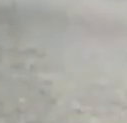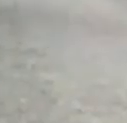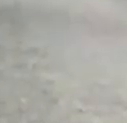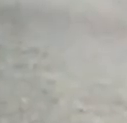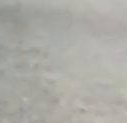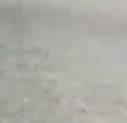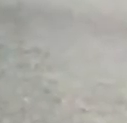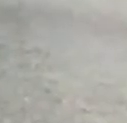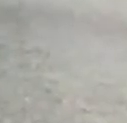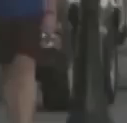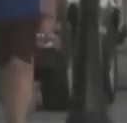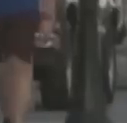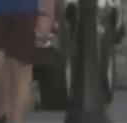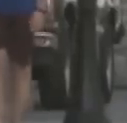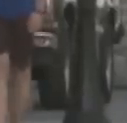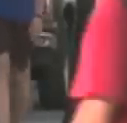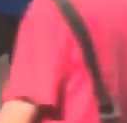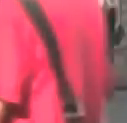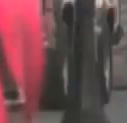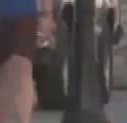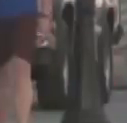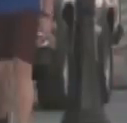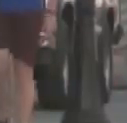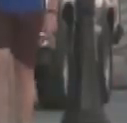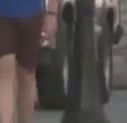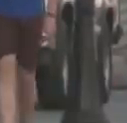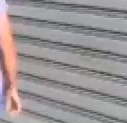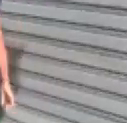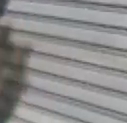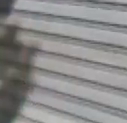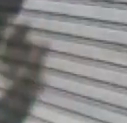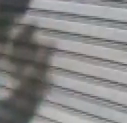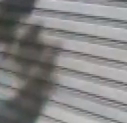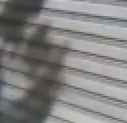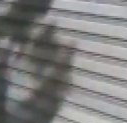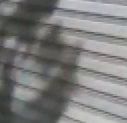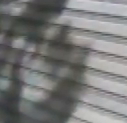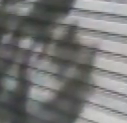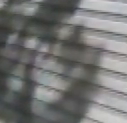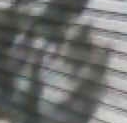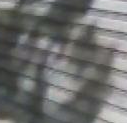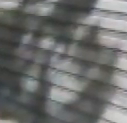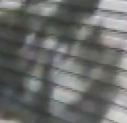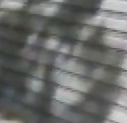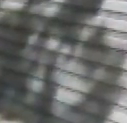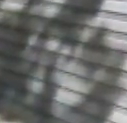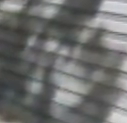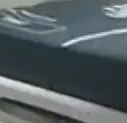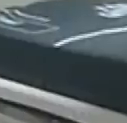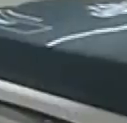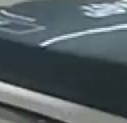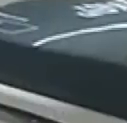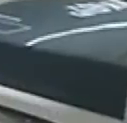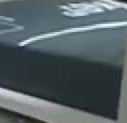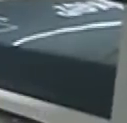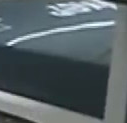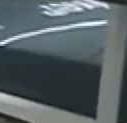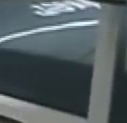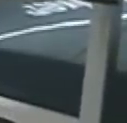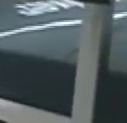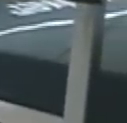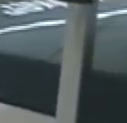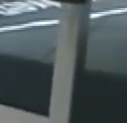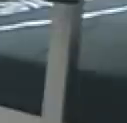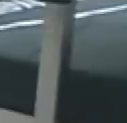sido encendidas y las políticas comenzaron a aplicarse responsablemente los venezolanos ahora aliviaban con una